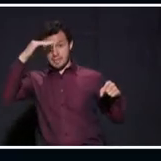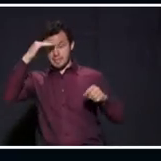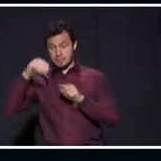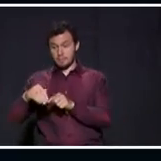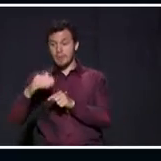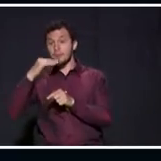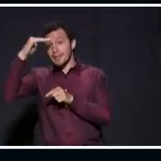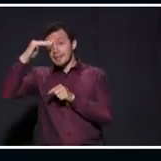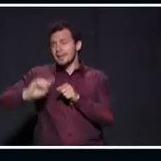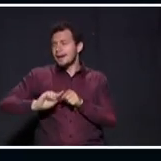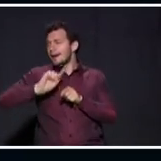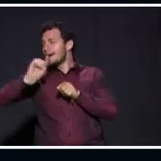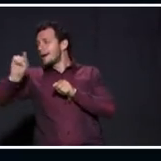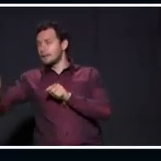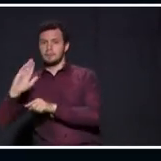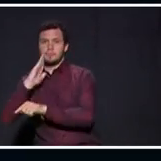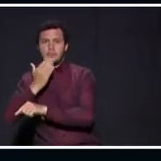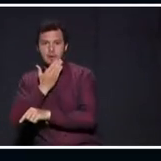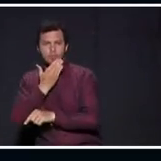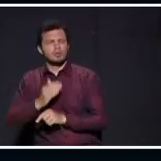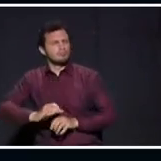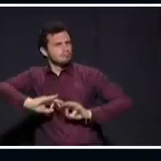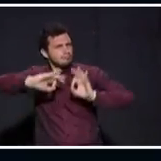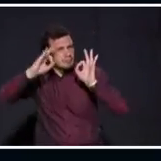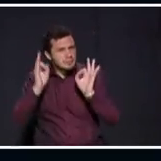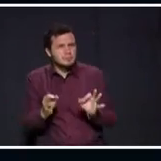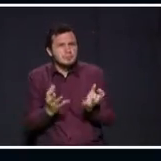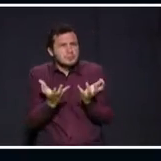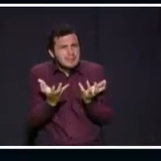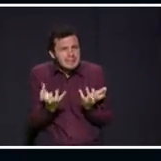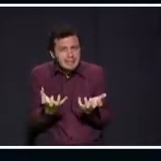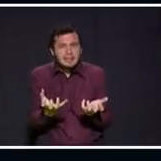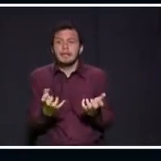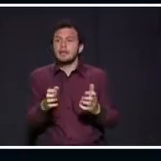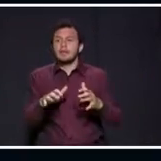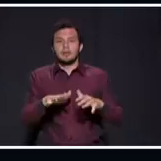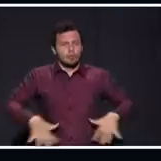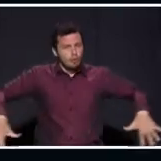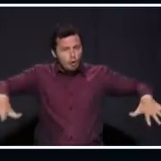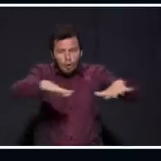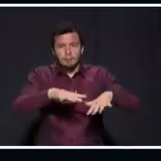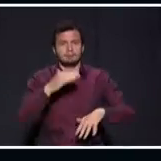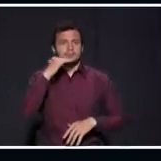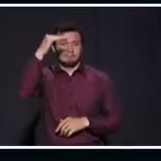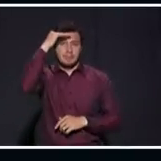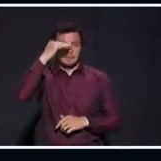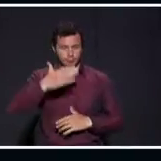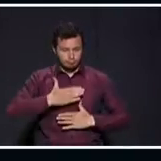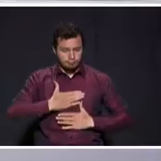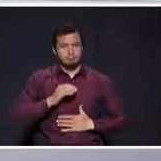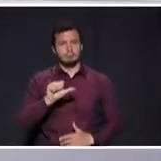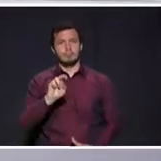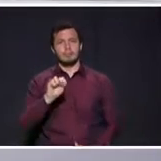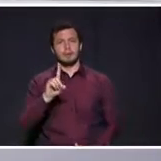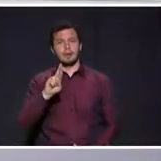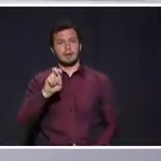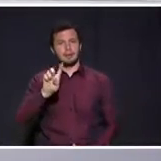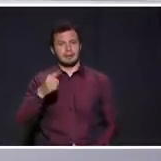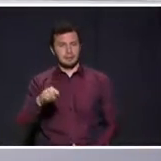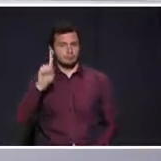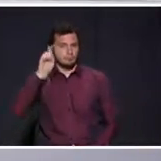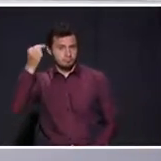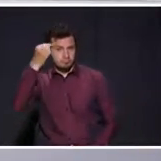y que sea una realidad para darle mayor movilidad al área metropolitana andrés gobernador candidato con esteban mejía